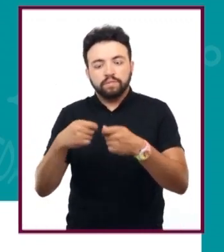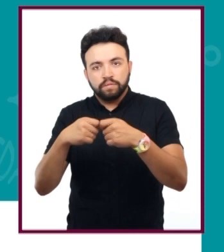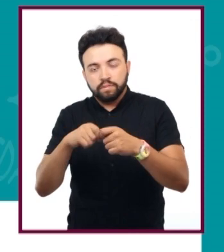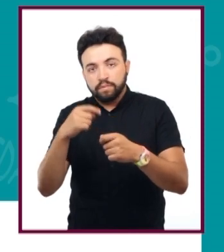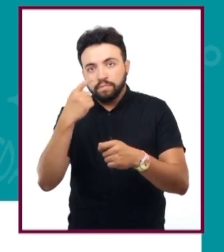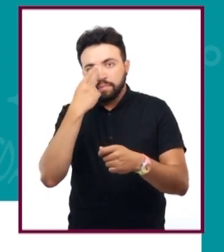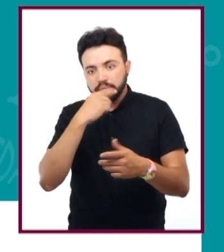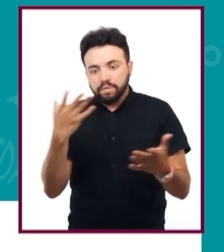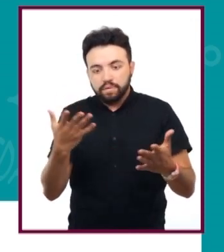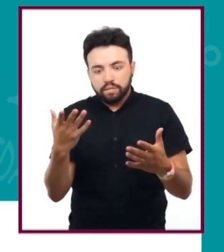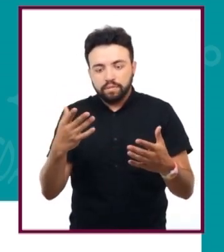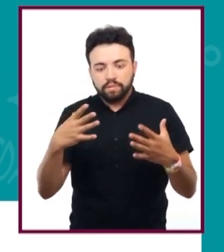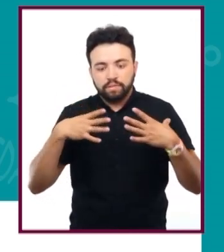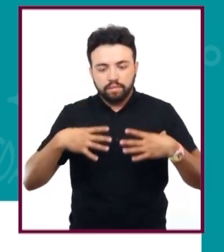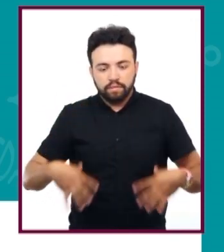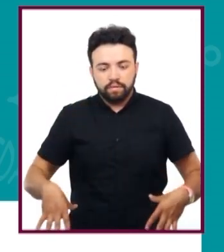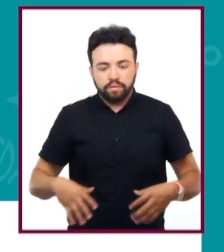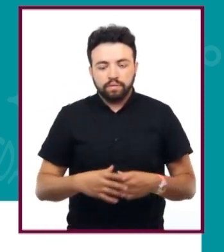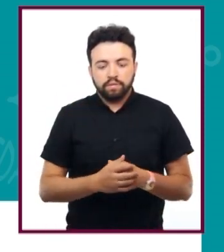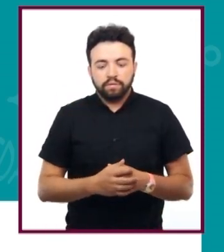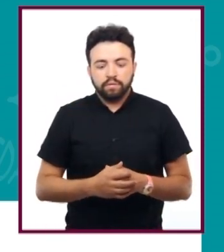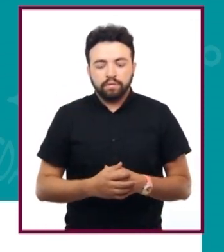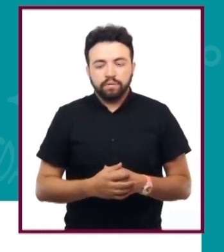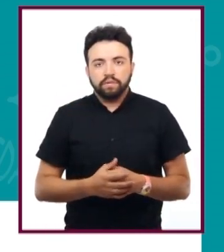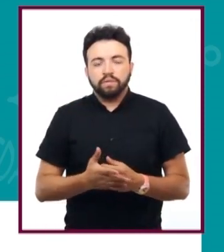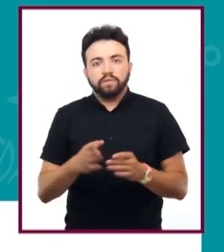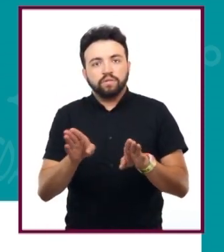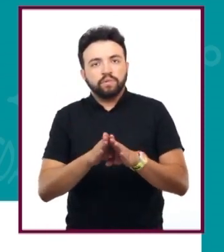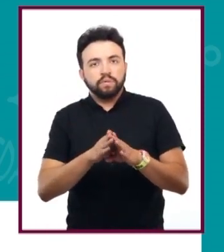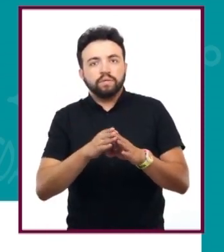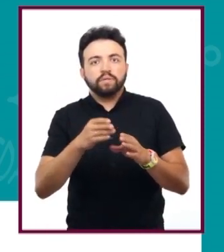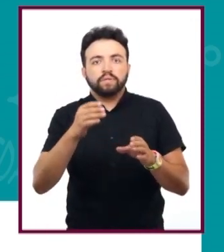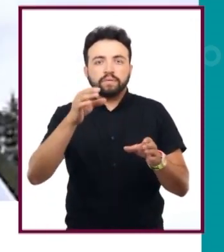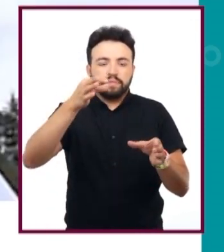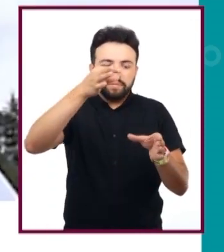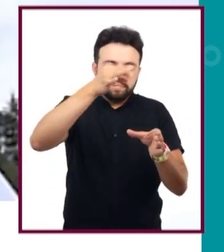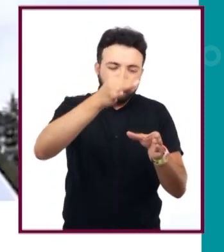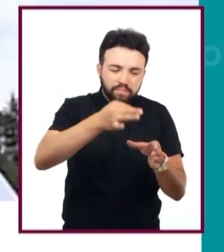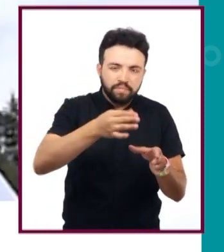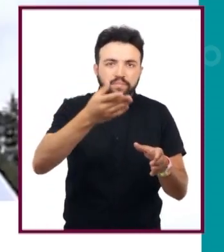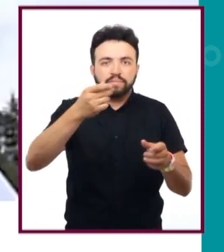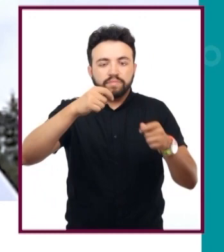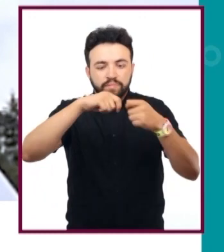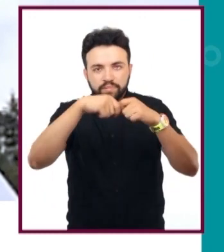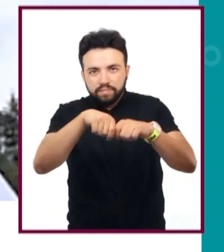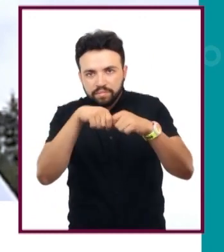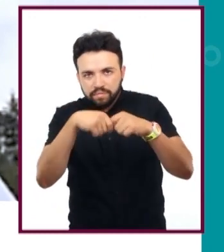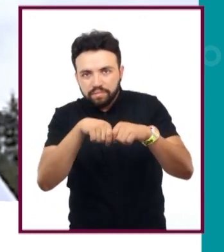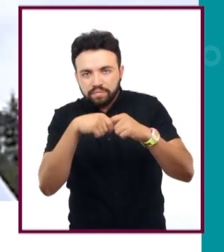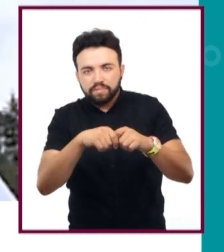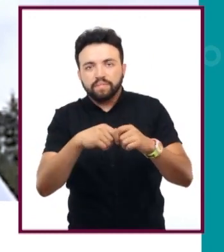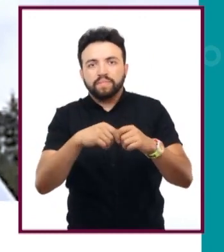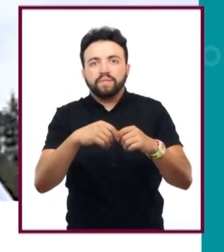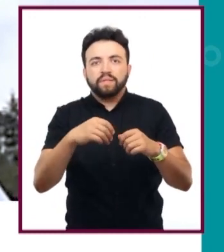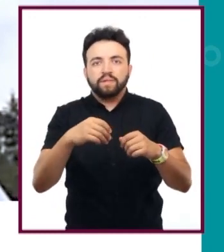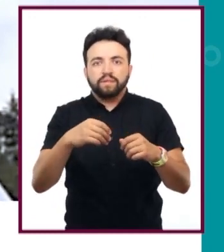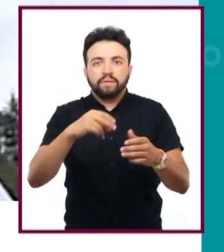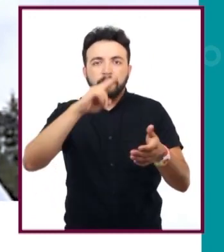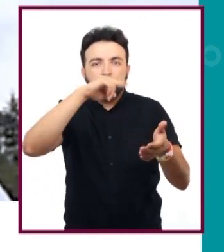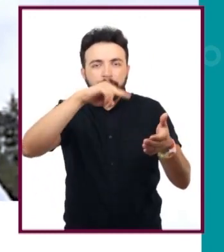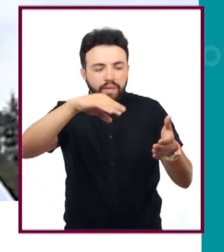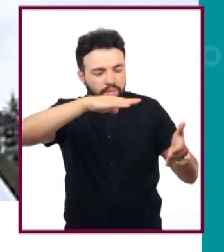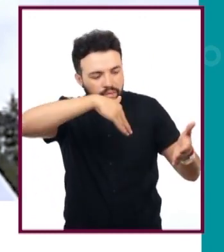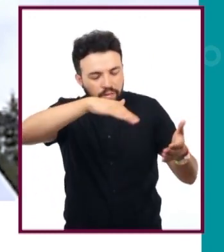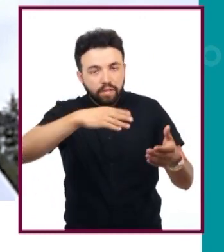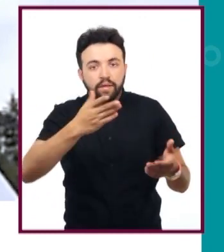por ejemplo, si un vestido, hay que comprar hilos para hacer un vestido. Urdir, teñir,